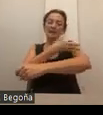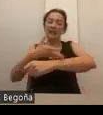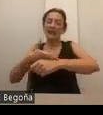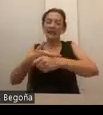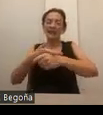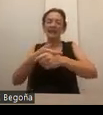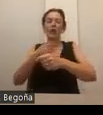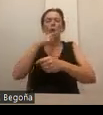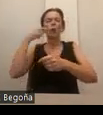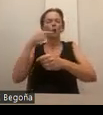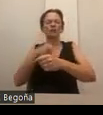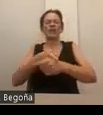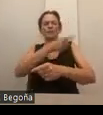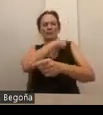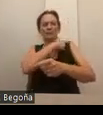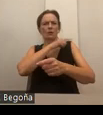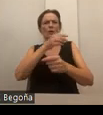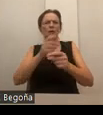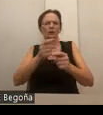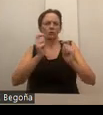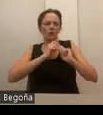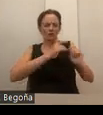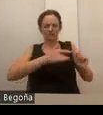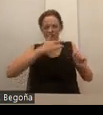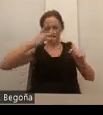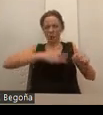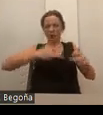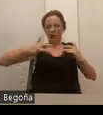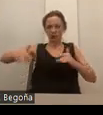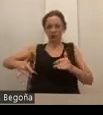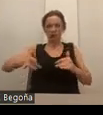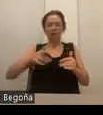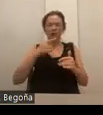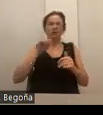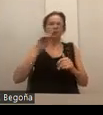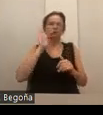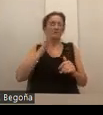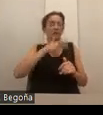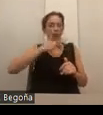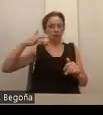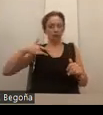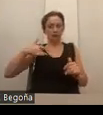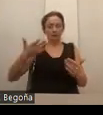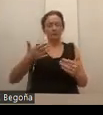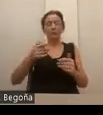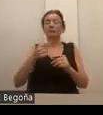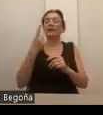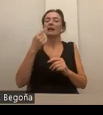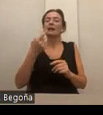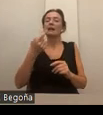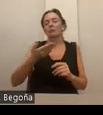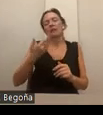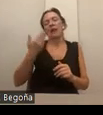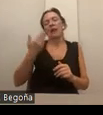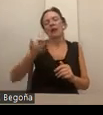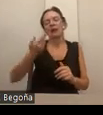un ambiente de hiperoxidación y los acaba deteriorando. Por lo tanto, necesitamos antioxidantes a destajo. Y el Cistus incanus